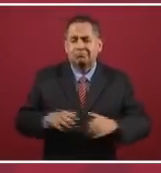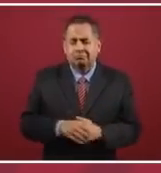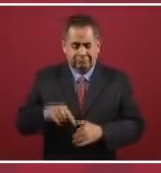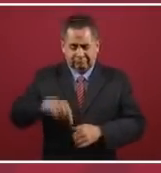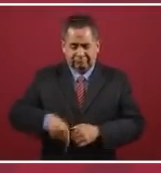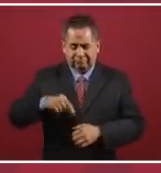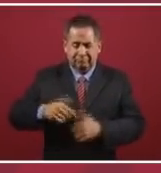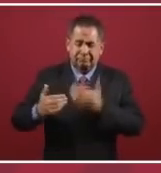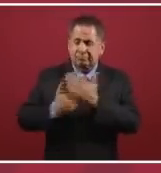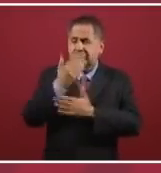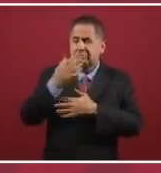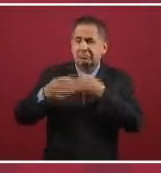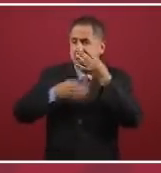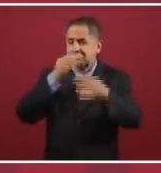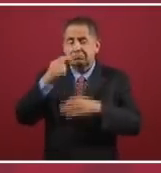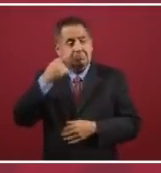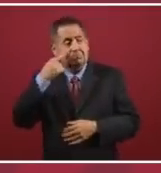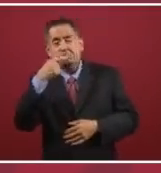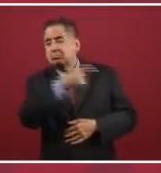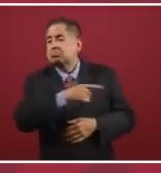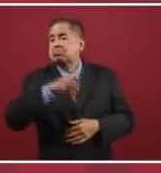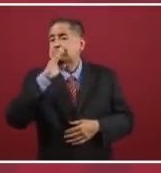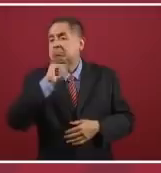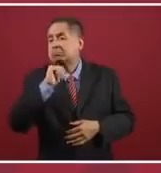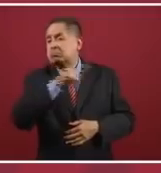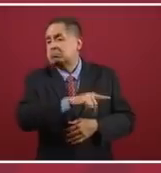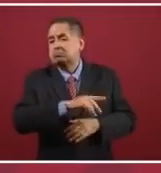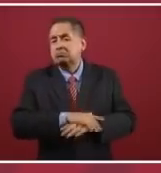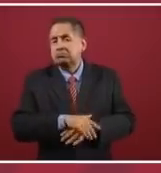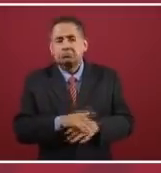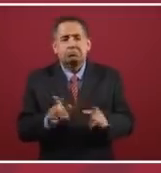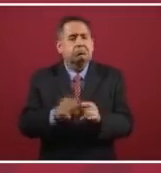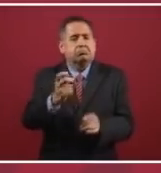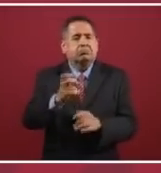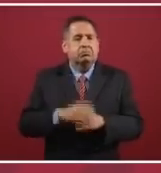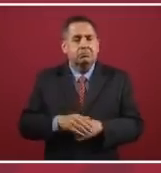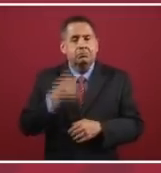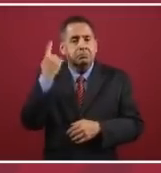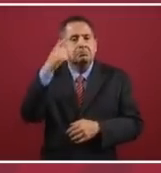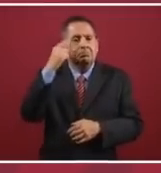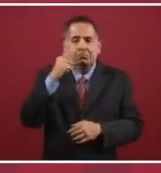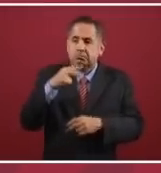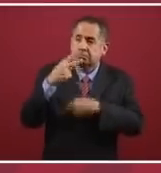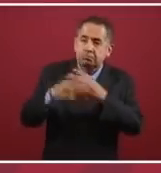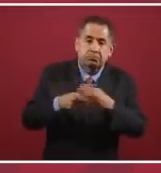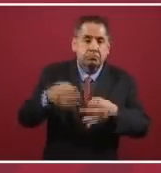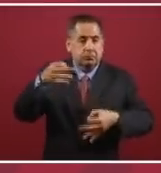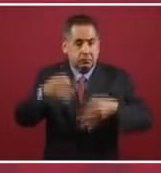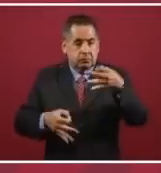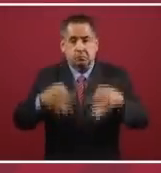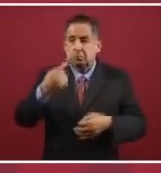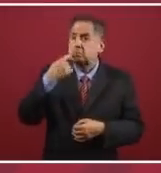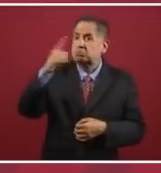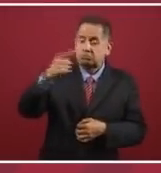vertida aquí en la mañanera que una denuncia jurídica o legal,